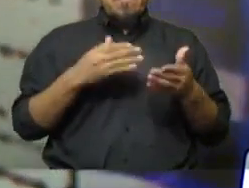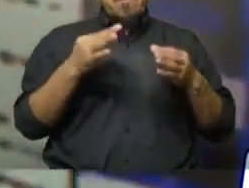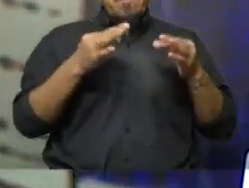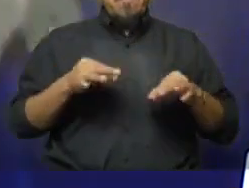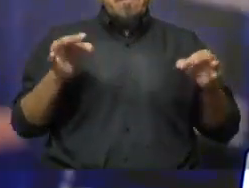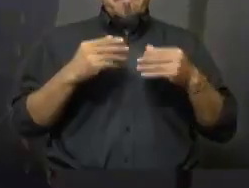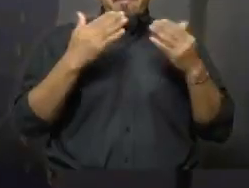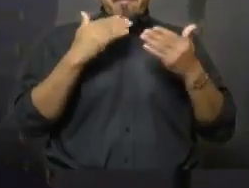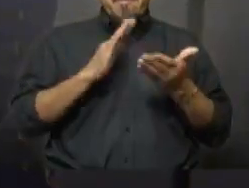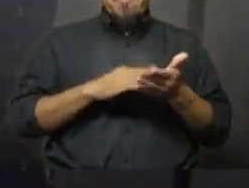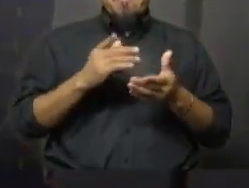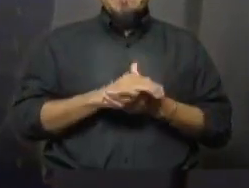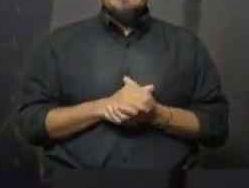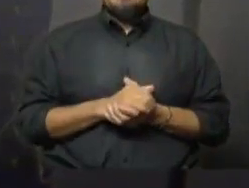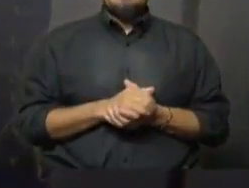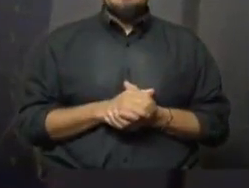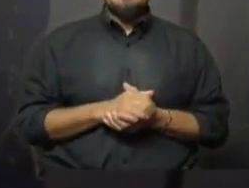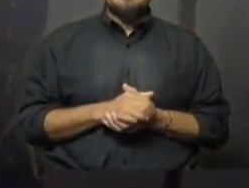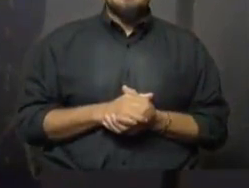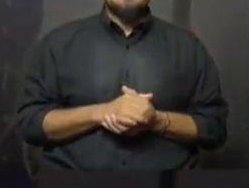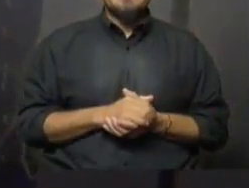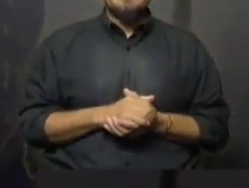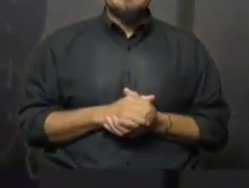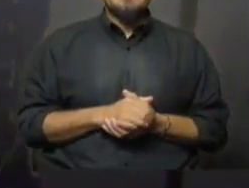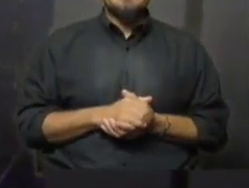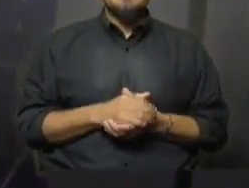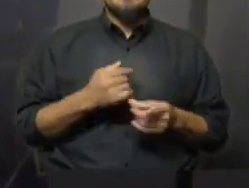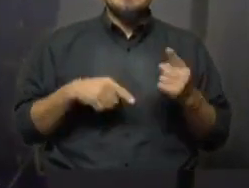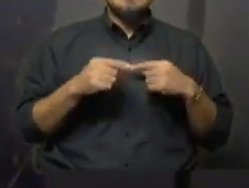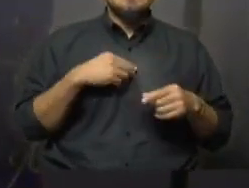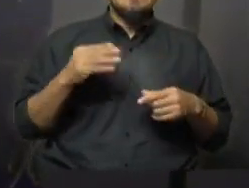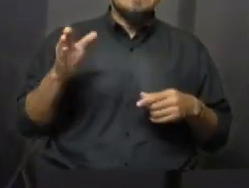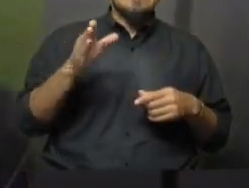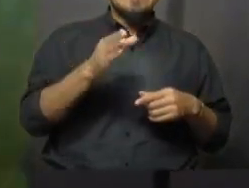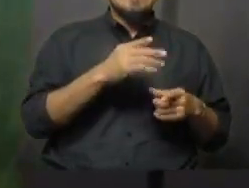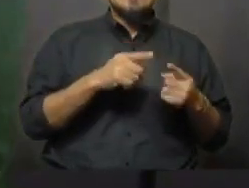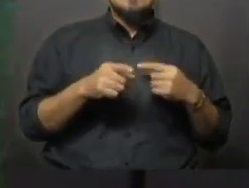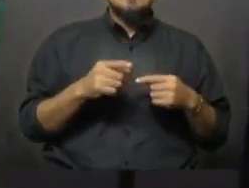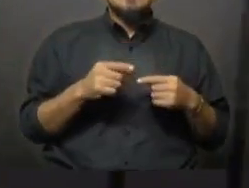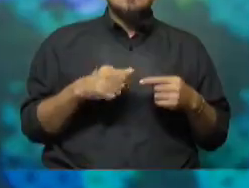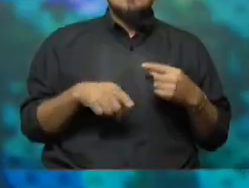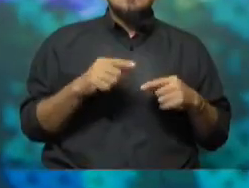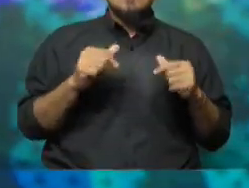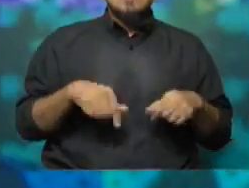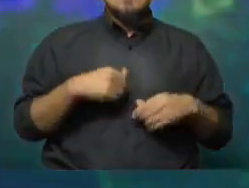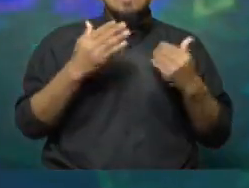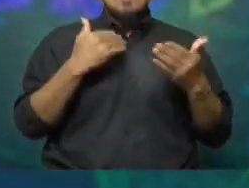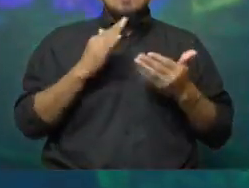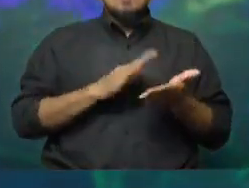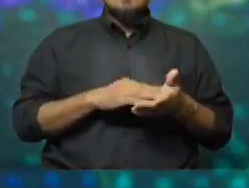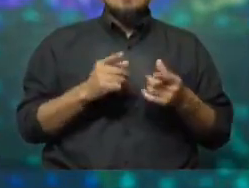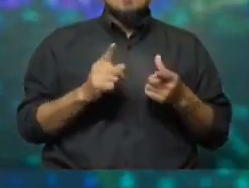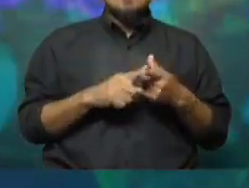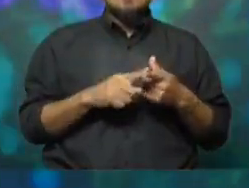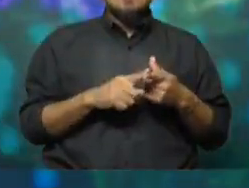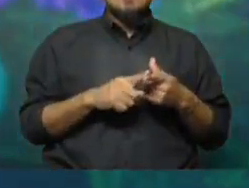estar conversando con él también. Exactamente, conversando y tocando. Lo robamos un poco de una gira que anda haciendo por la costa. Así que bueno, va a estar charlando en un rato nomás y